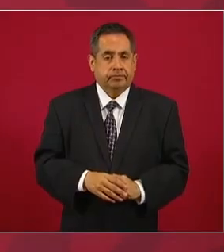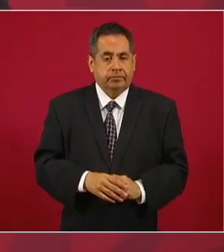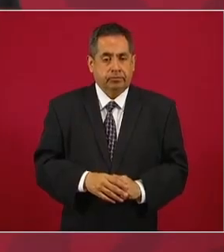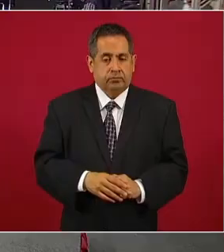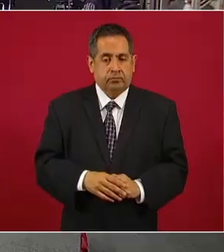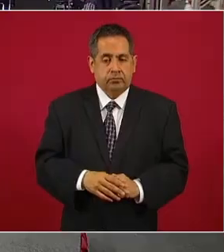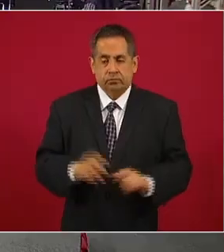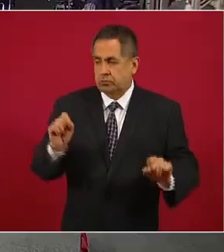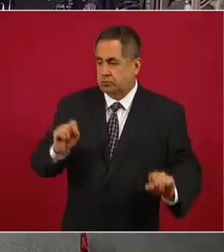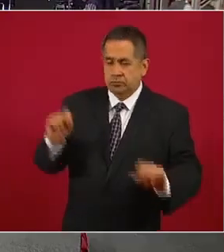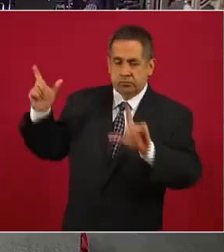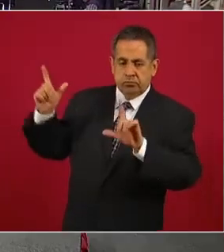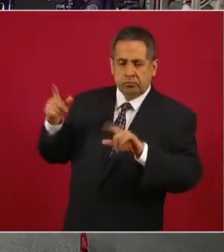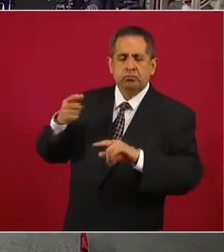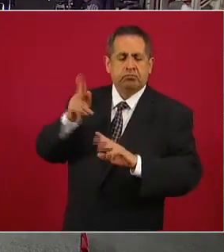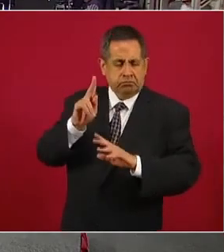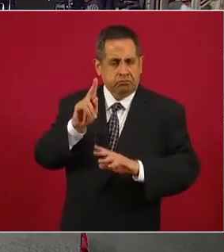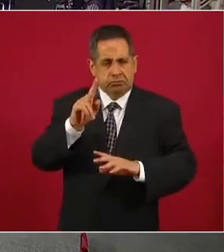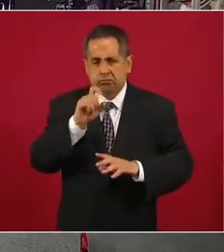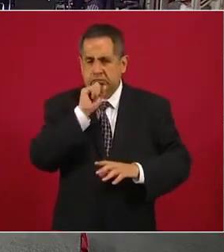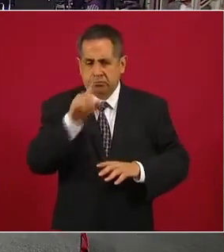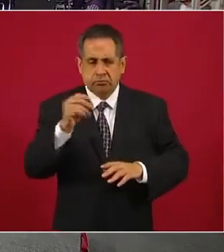Lo van a poner en pantalla, pero